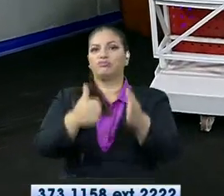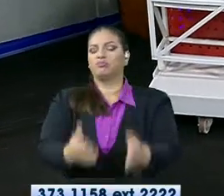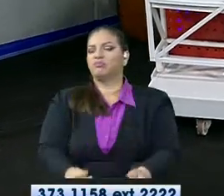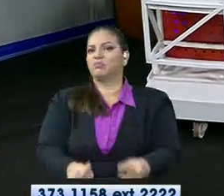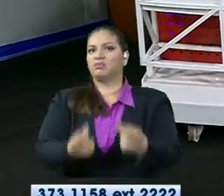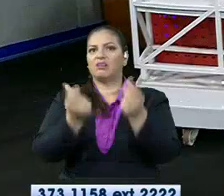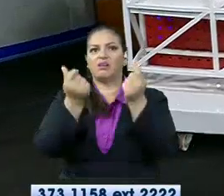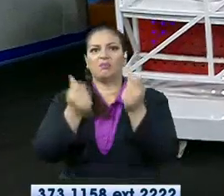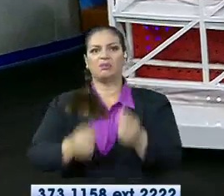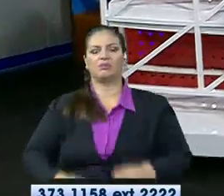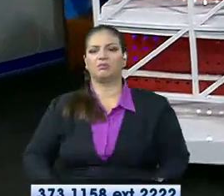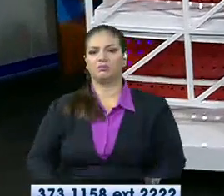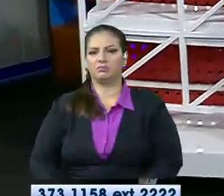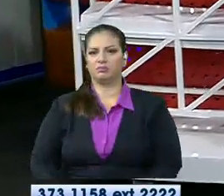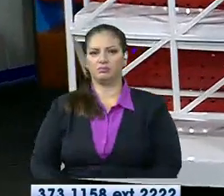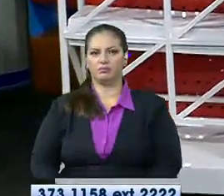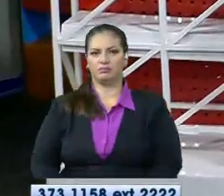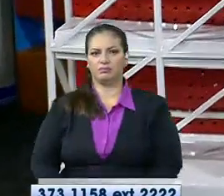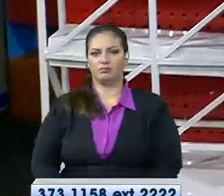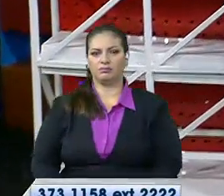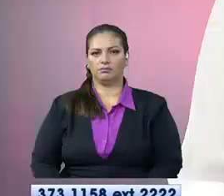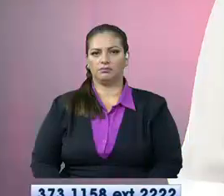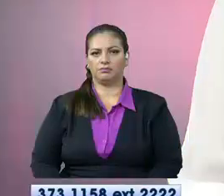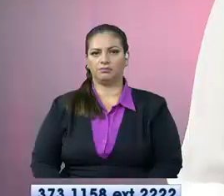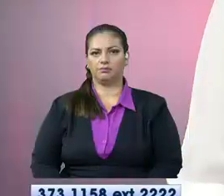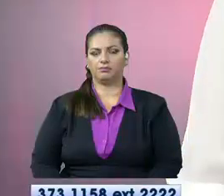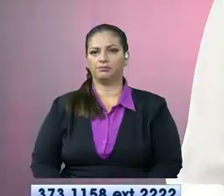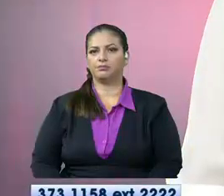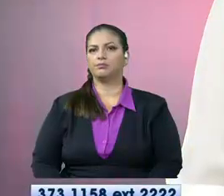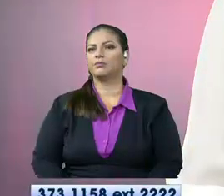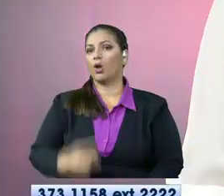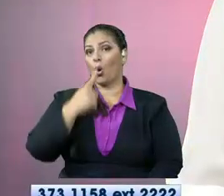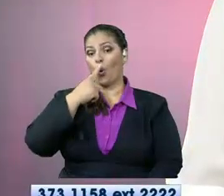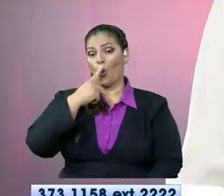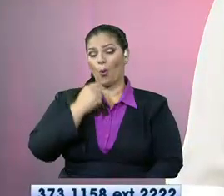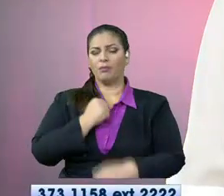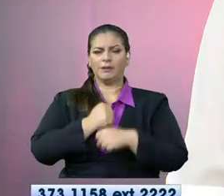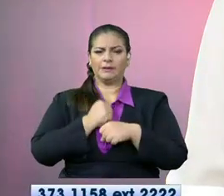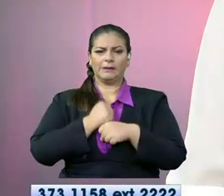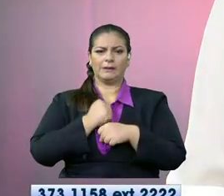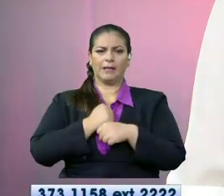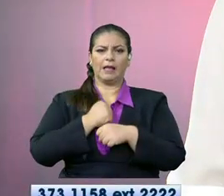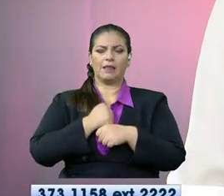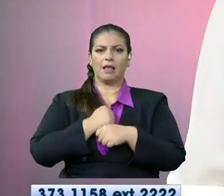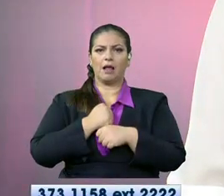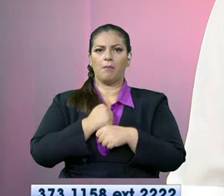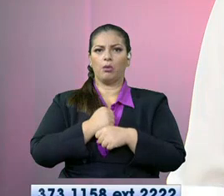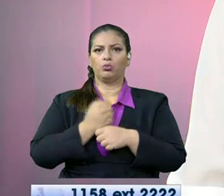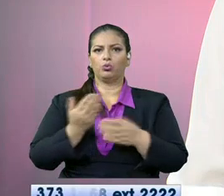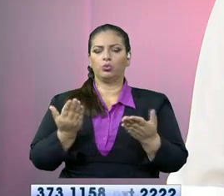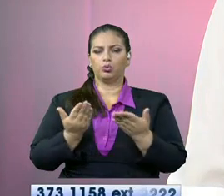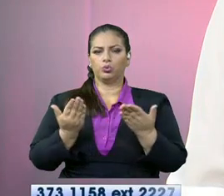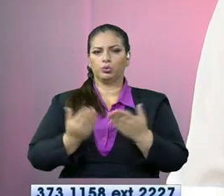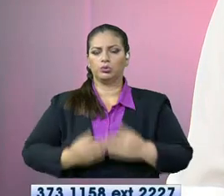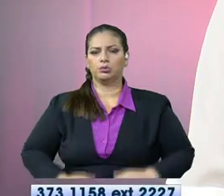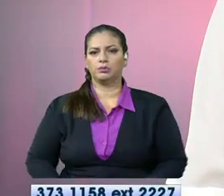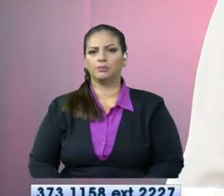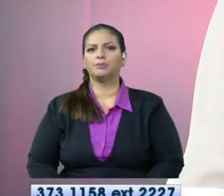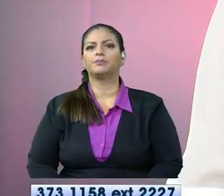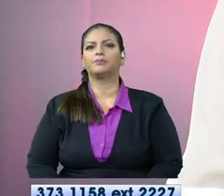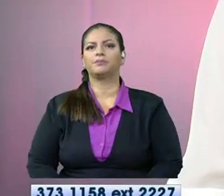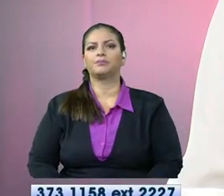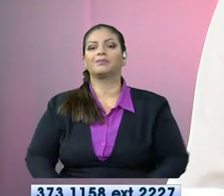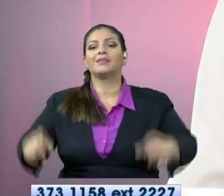Un ciudadano recibió una fuerte descarga eléctrica mientras realizaba trabajos de mantenimiento en unos cables de alta tensión dentro de